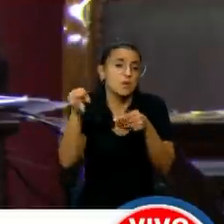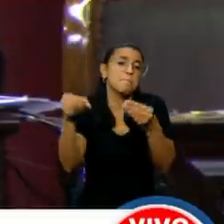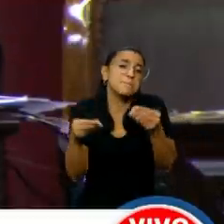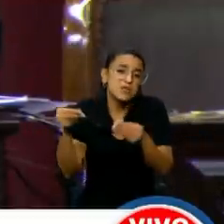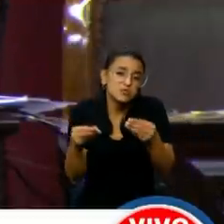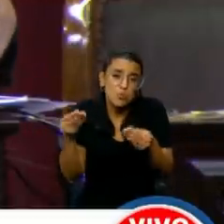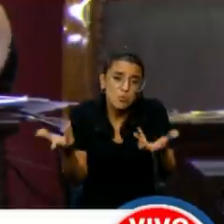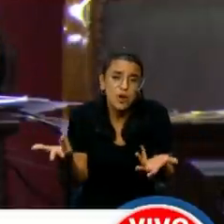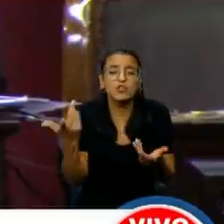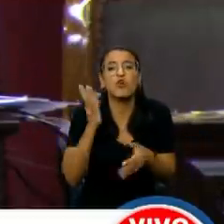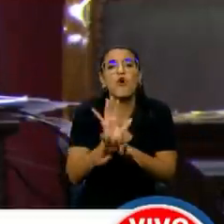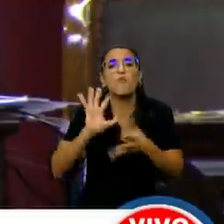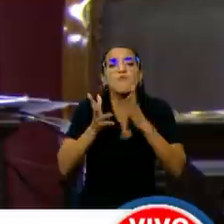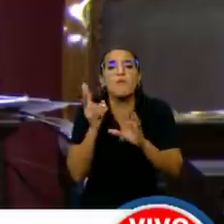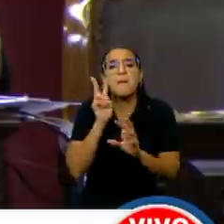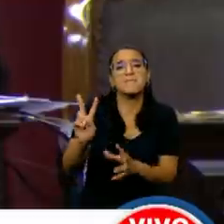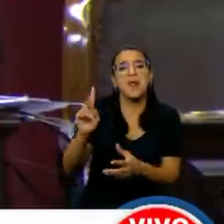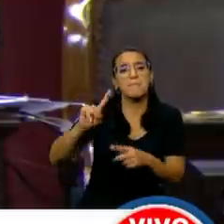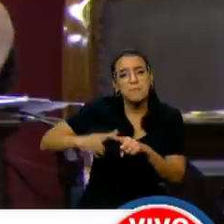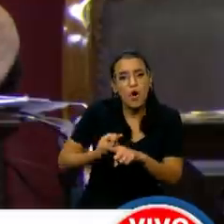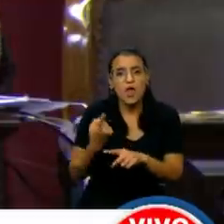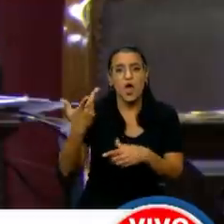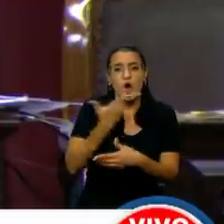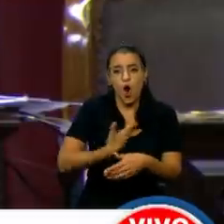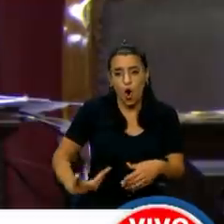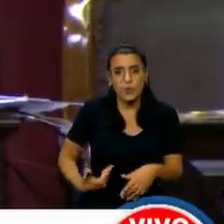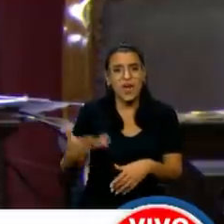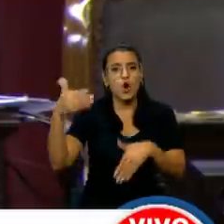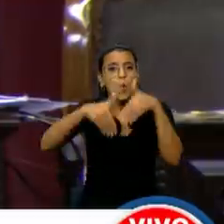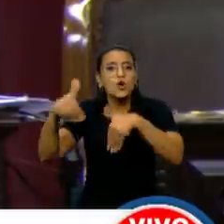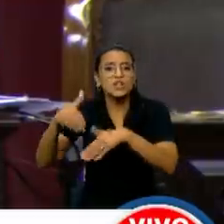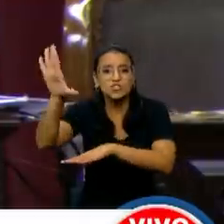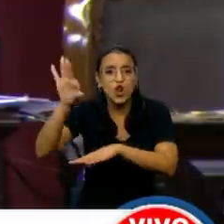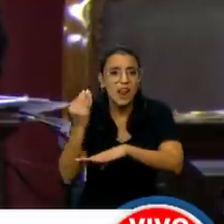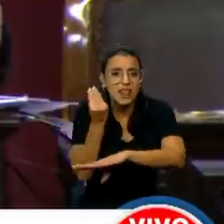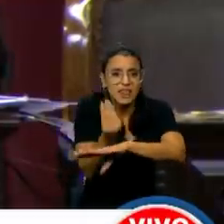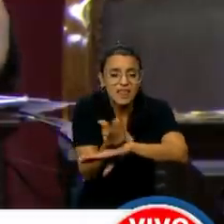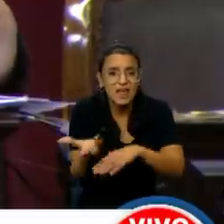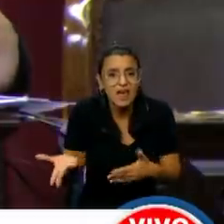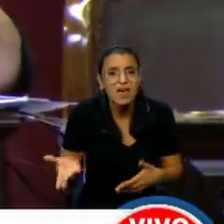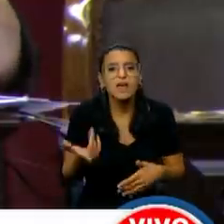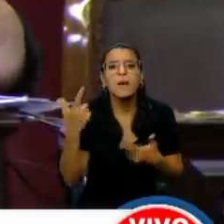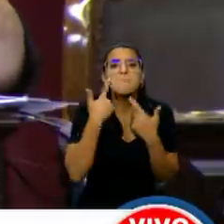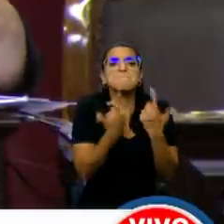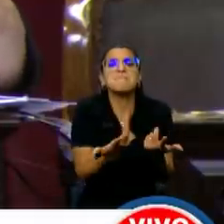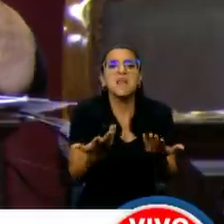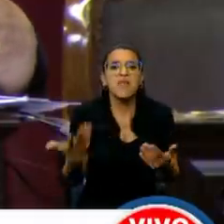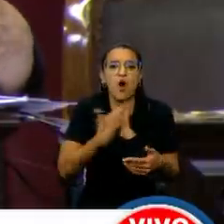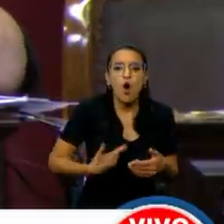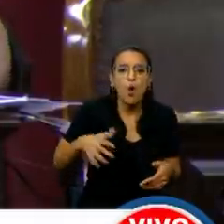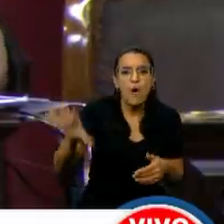que es una mirada política de un gobierno electo legítimamente que es la mirada de los gobernadores y de los